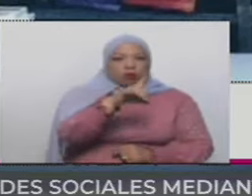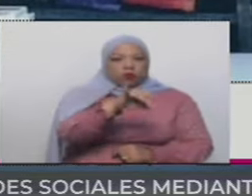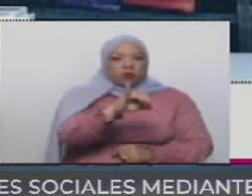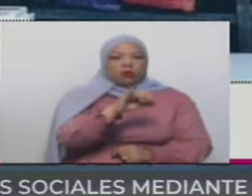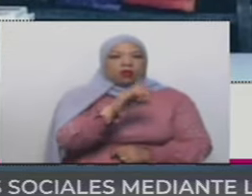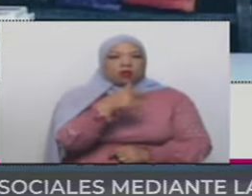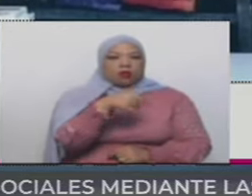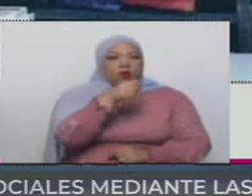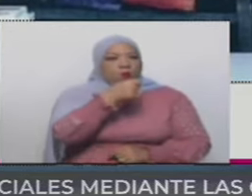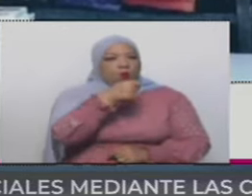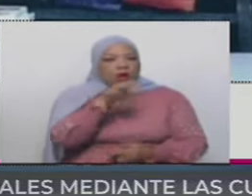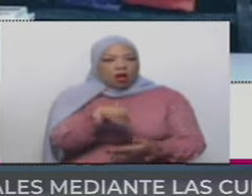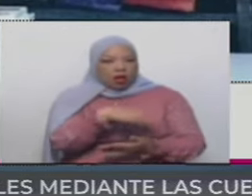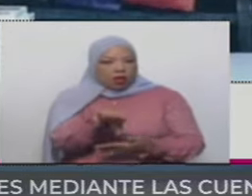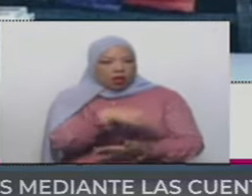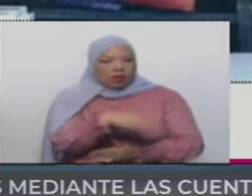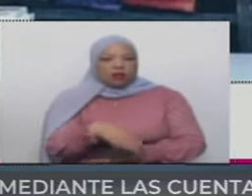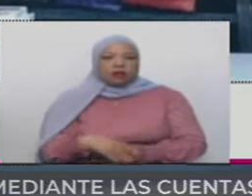Boris, compadre mío.